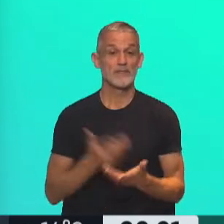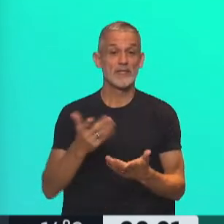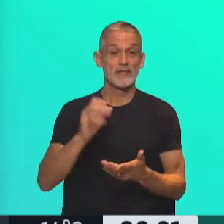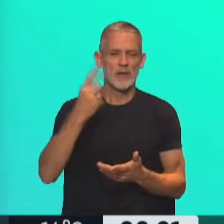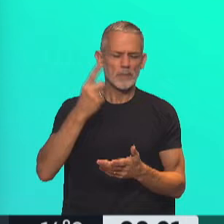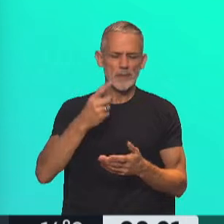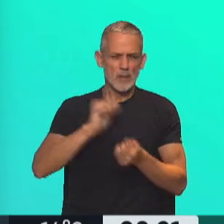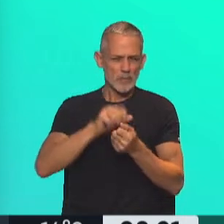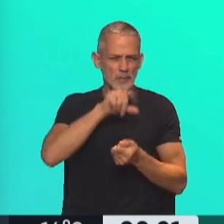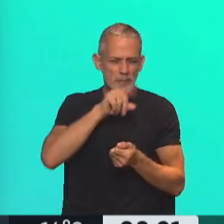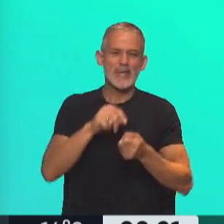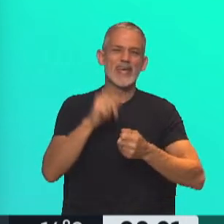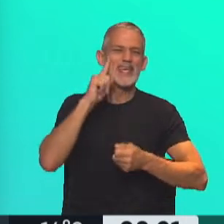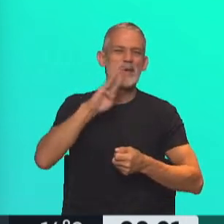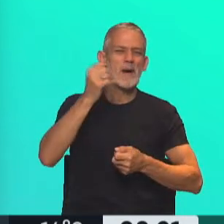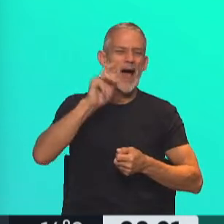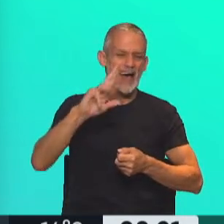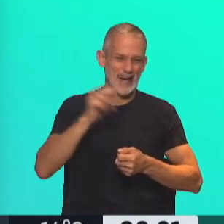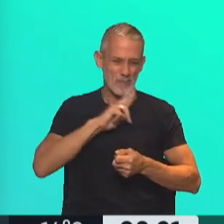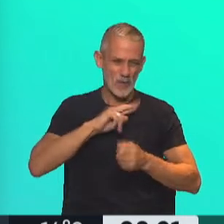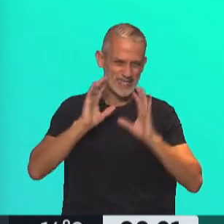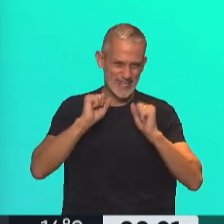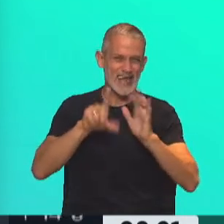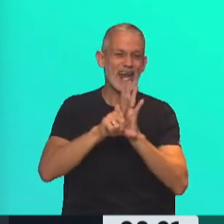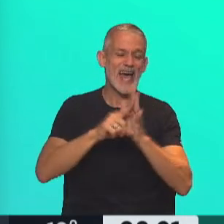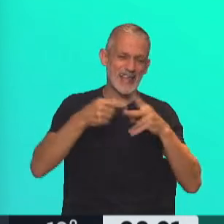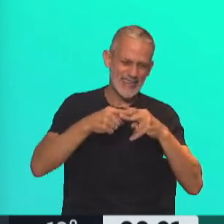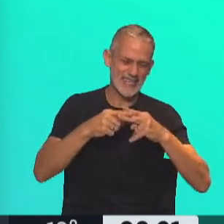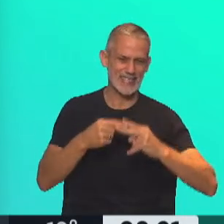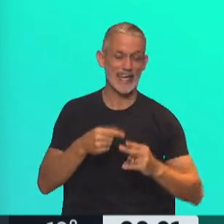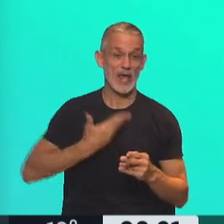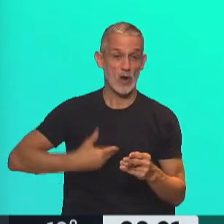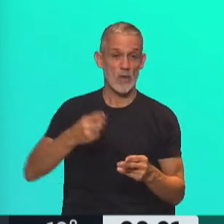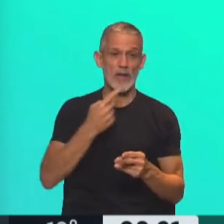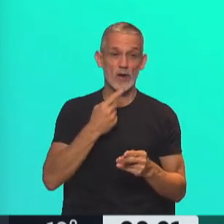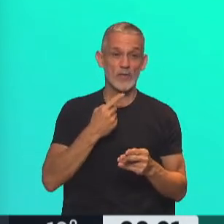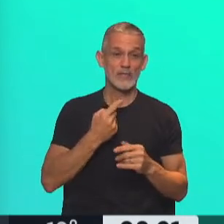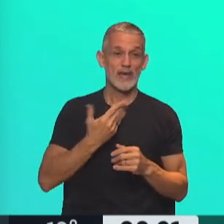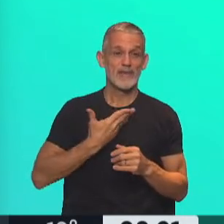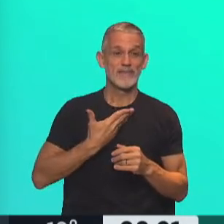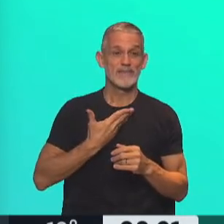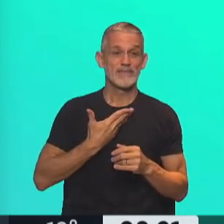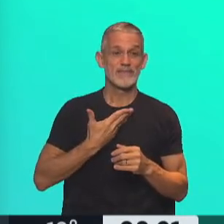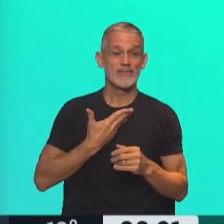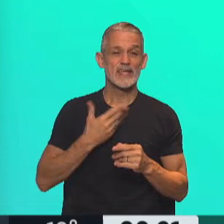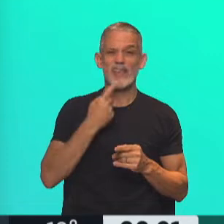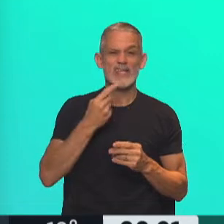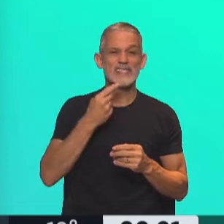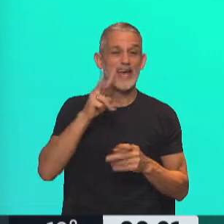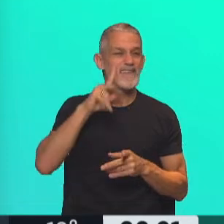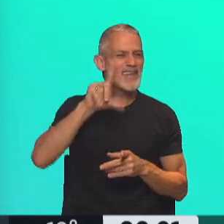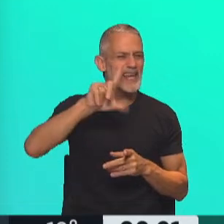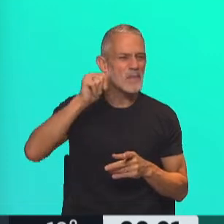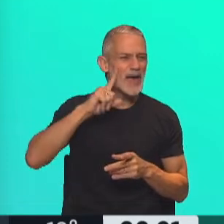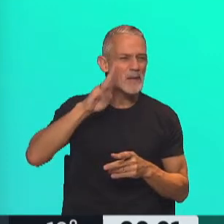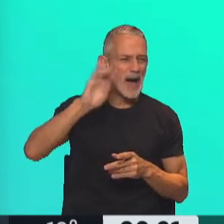primera publicación, Vilma Ibarra señala precisamente que... Esta es la de Fargosi. Ahí está arriba. Dice Vilma Ibarra en su